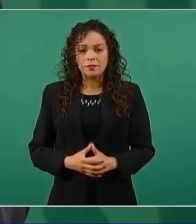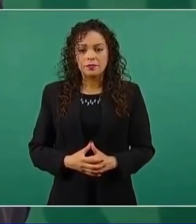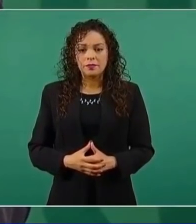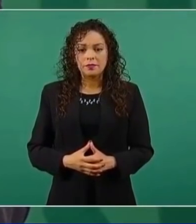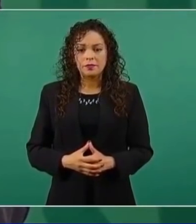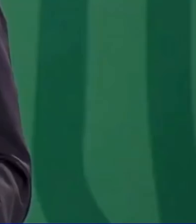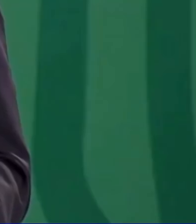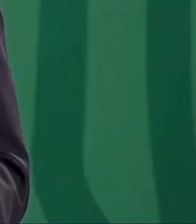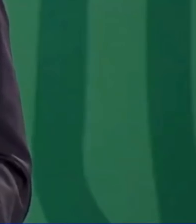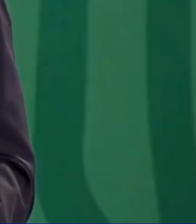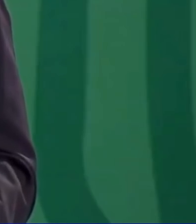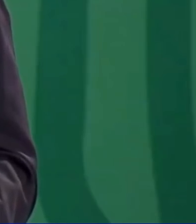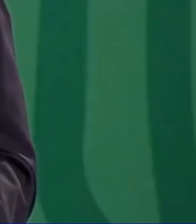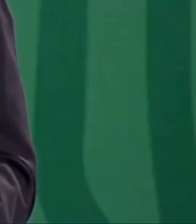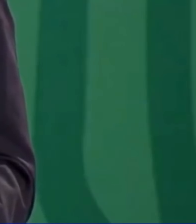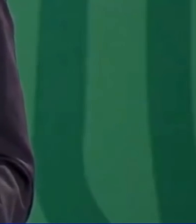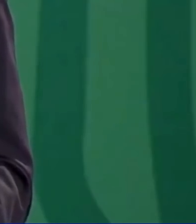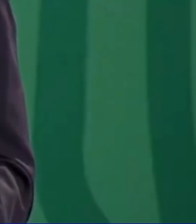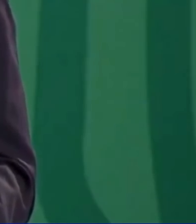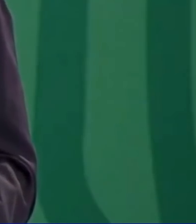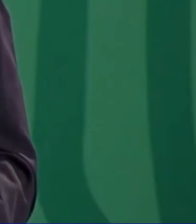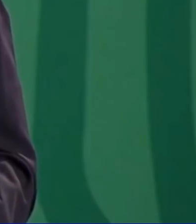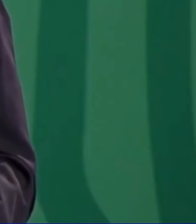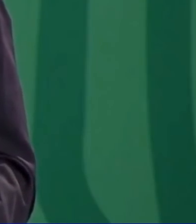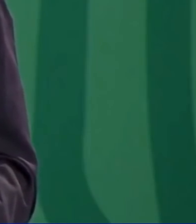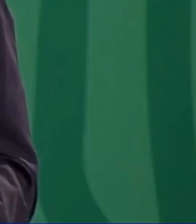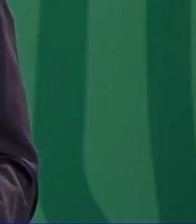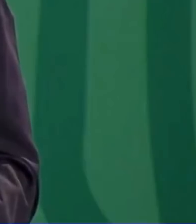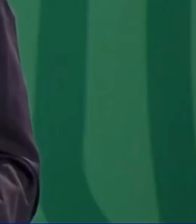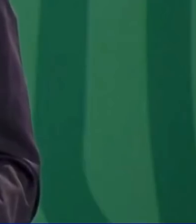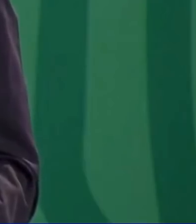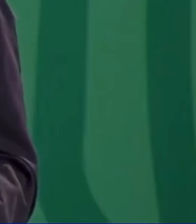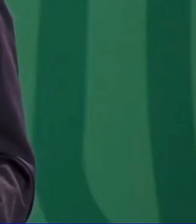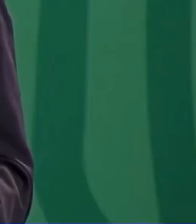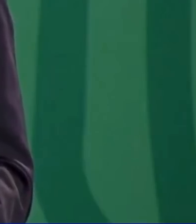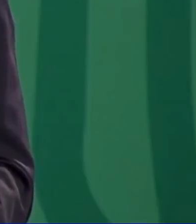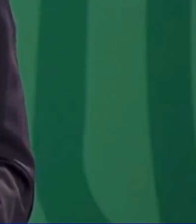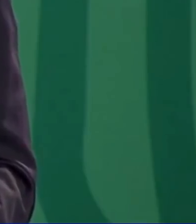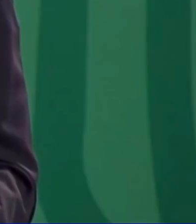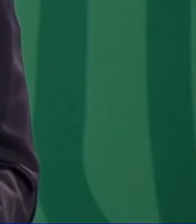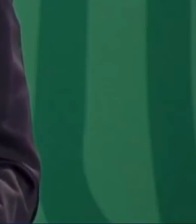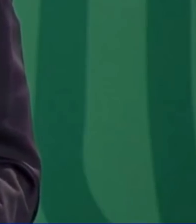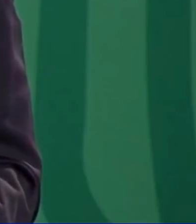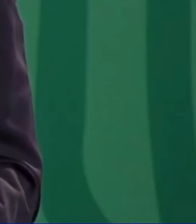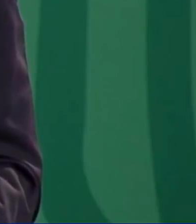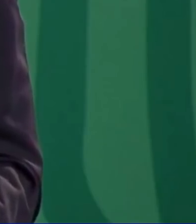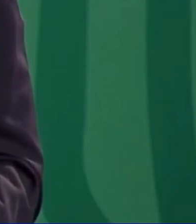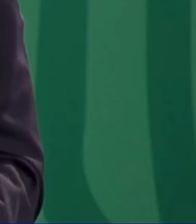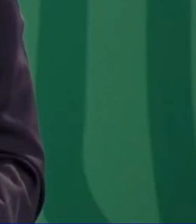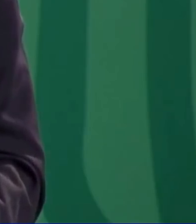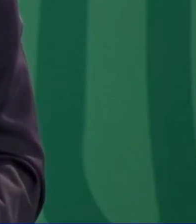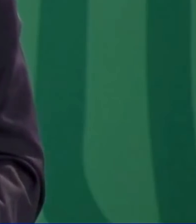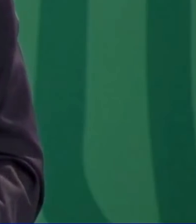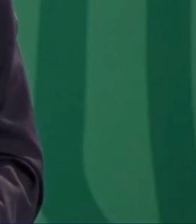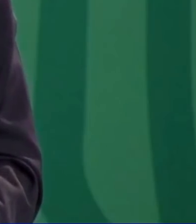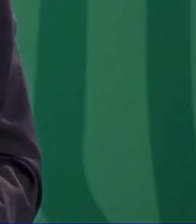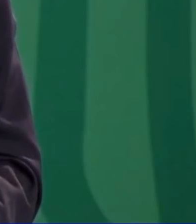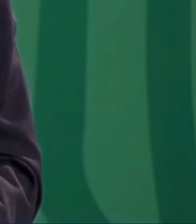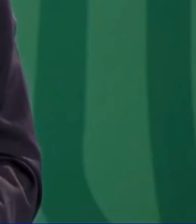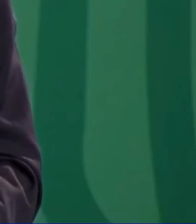Es de 20,000, pero la mitad se le da a los partidos, que también eso hay que corregirlo.